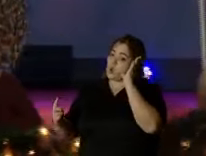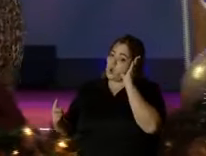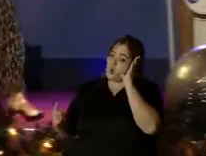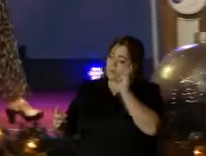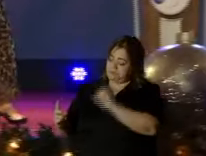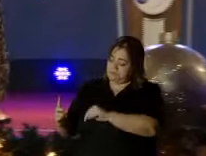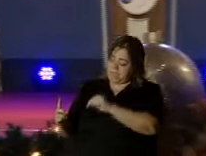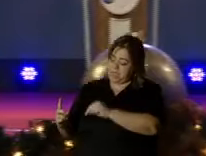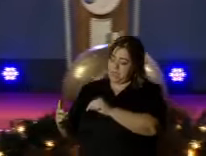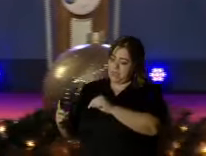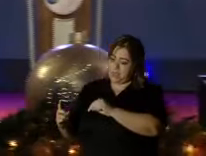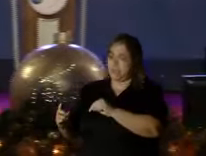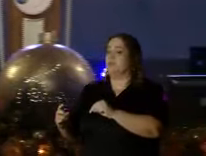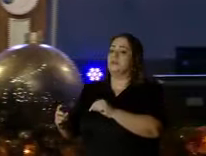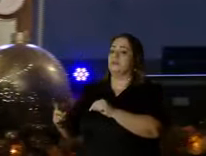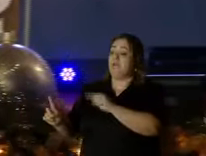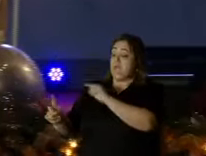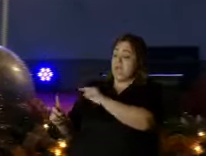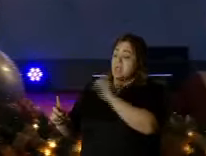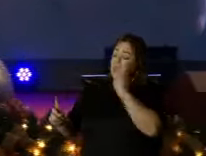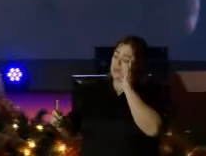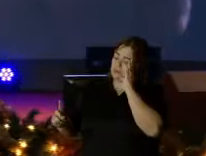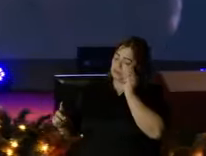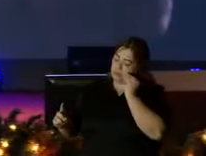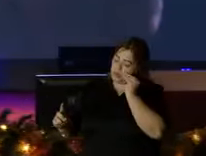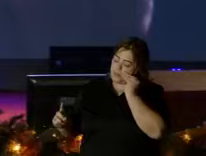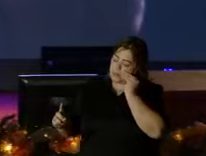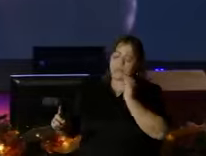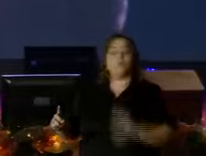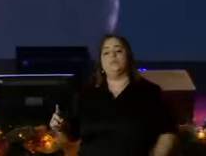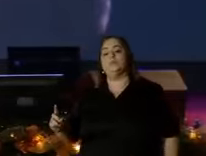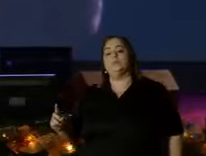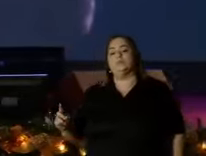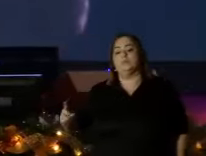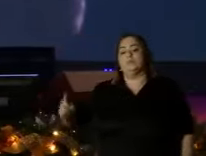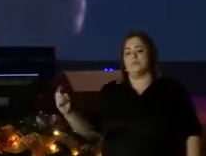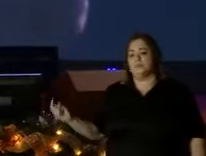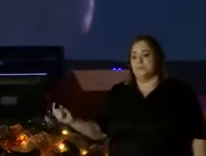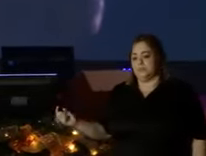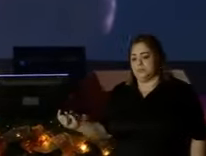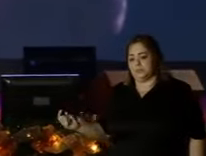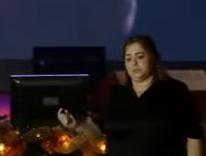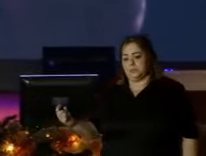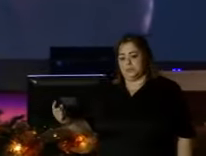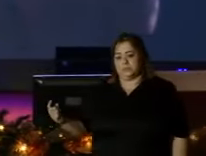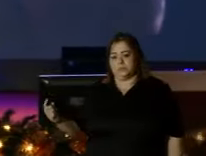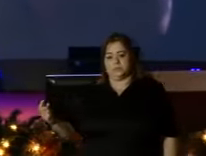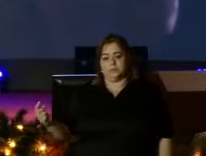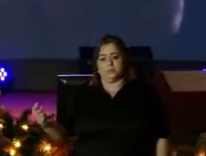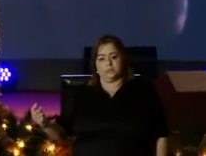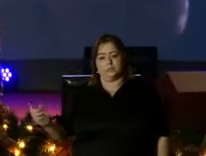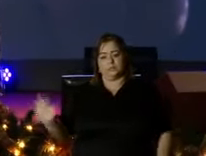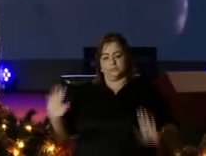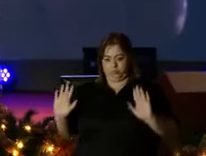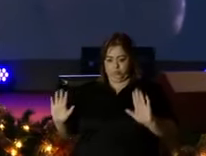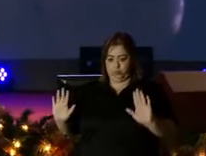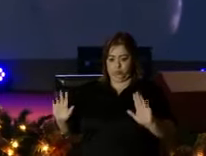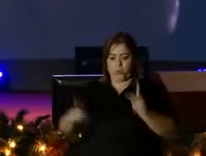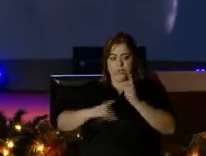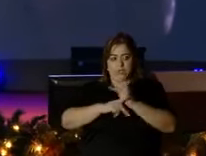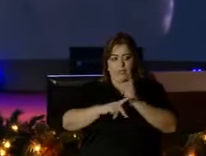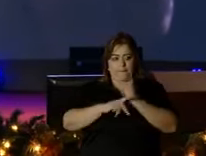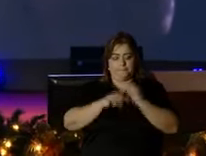que está muerto no despierta, pero el que está dormido lo despiertan. ¿Alguien lo entiende? Así que no te desconsueles, mantente